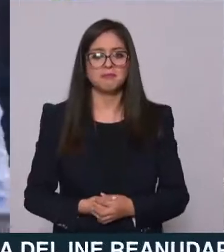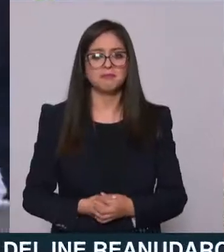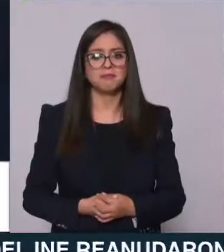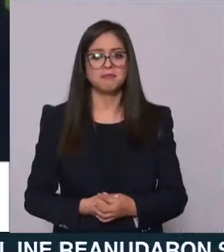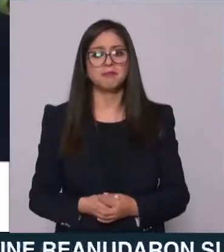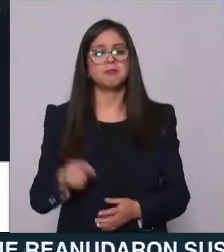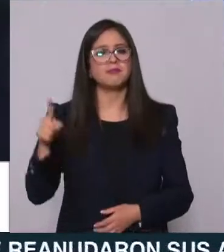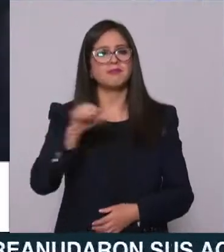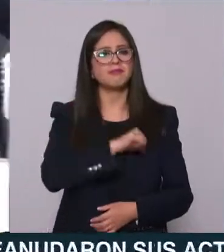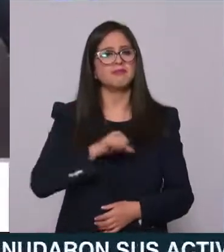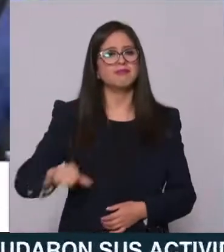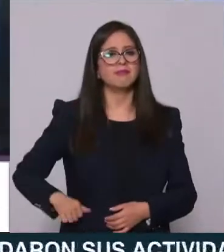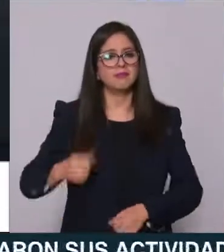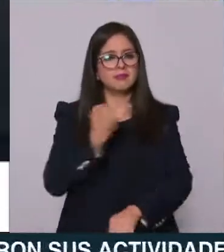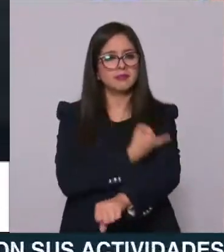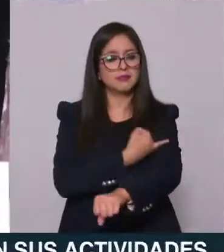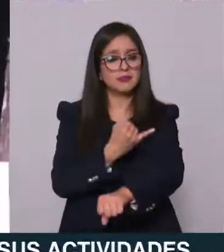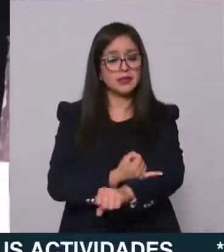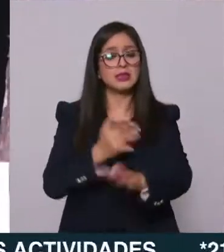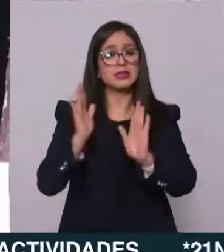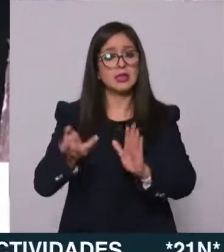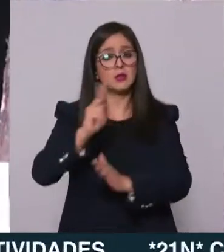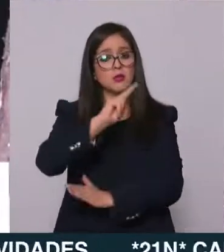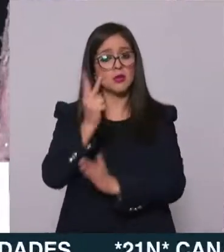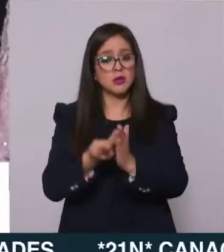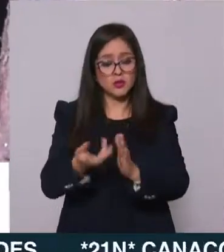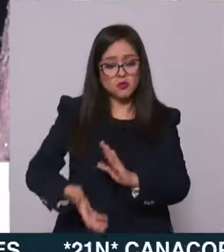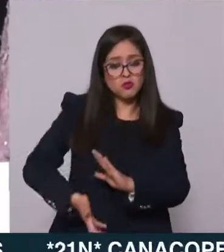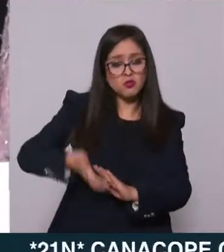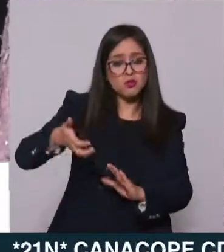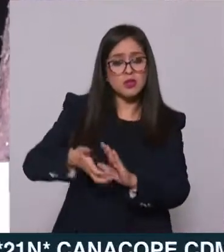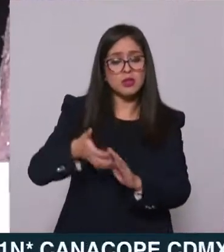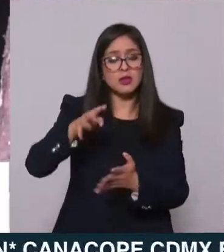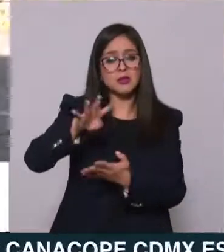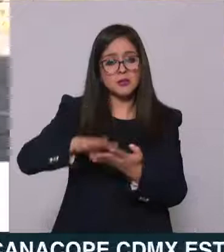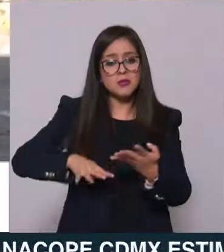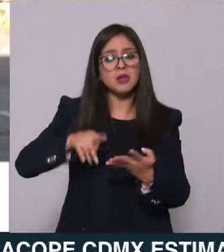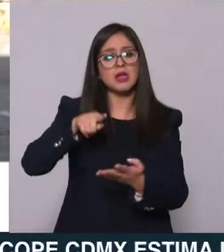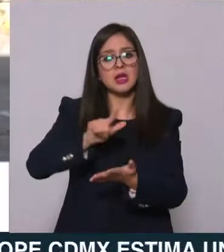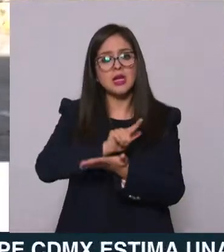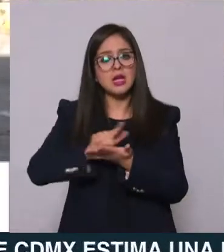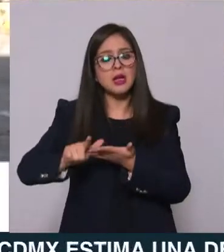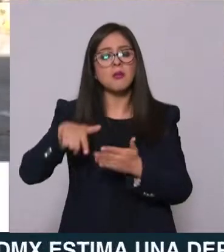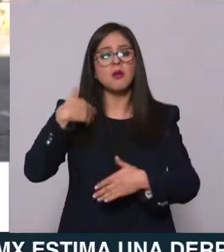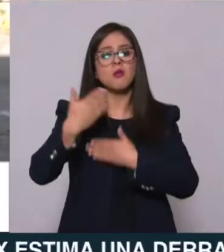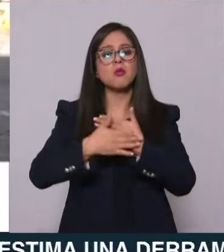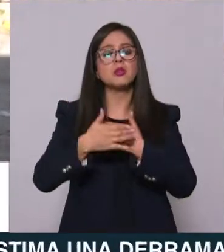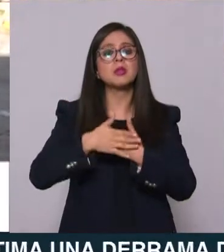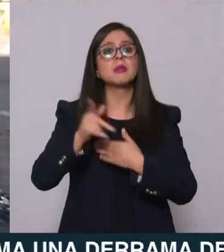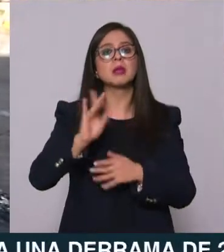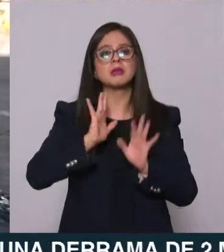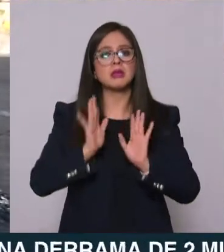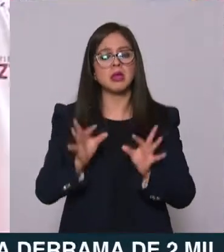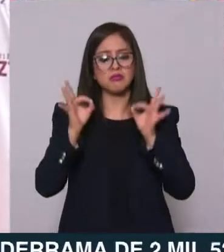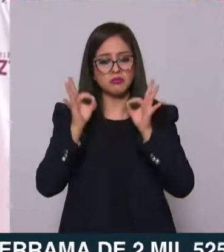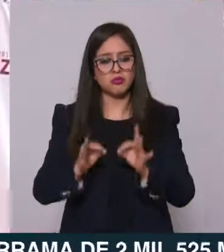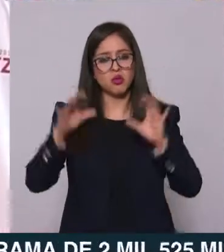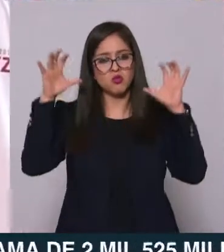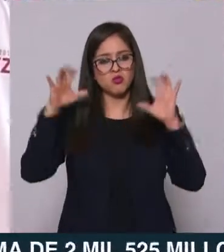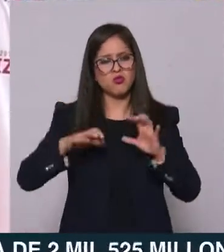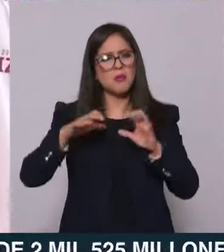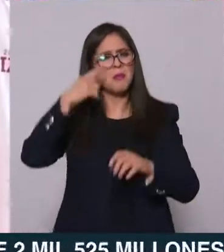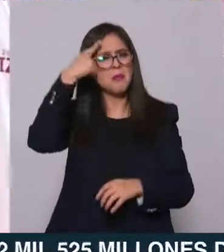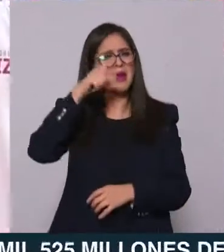En la alcaldía Iztapalapa inició el programa Desasolve con drenaje limpio, nos preparamos para las lluvias, con el objetivo de mantener limpias